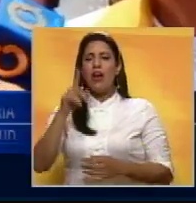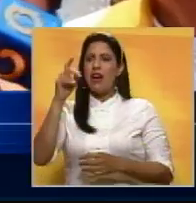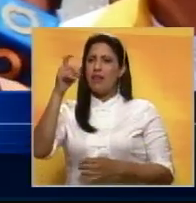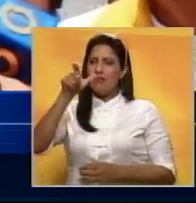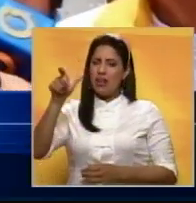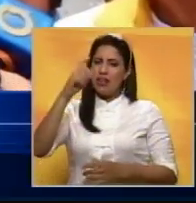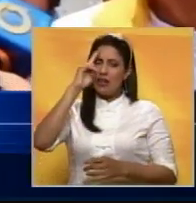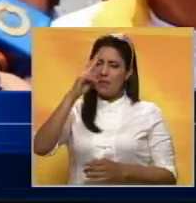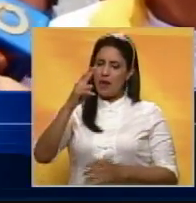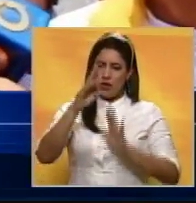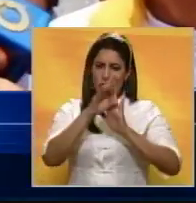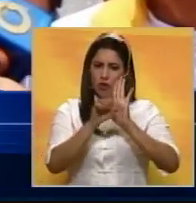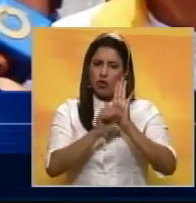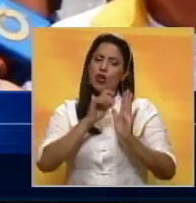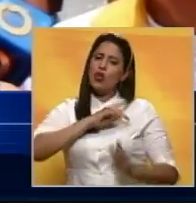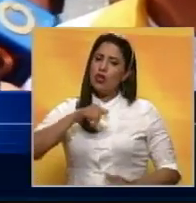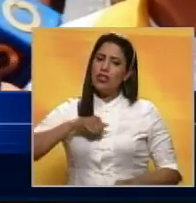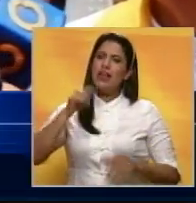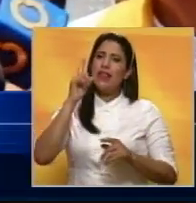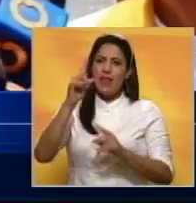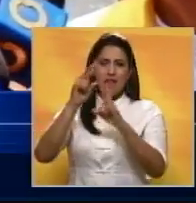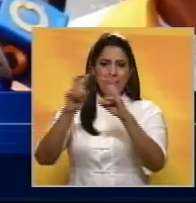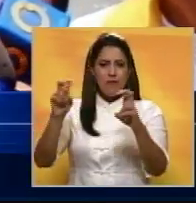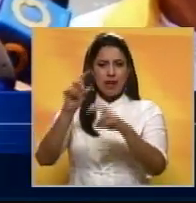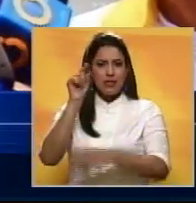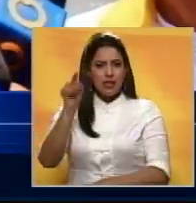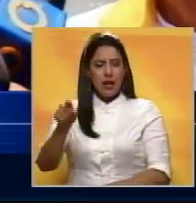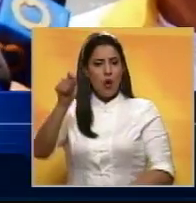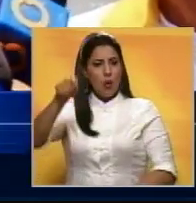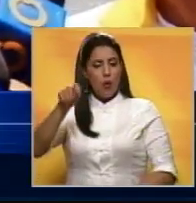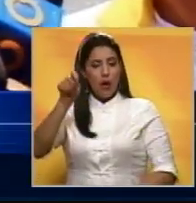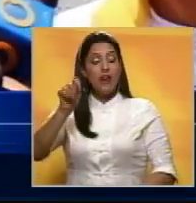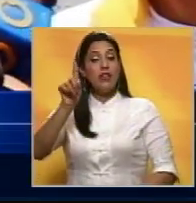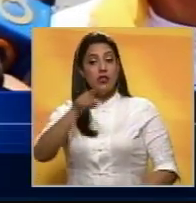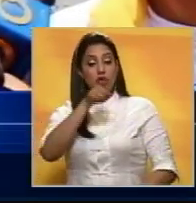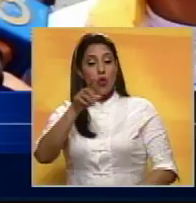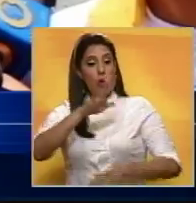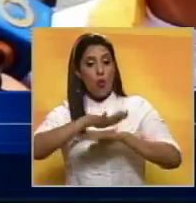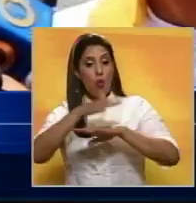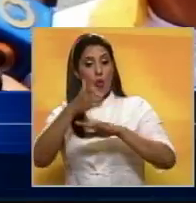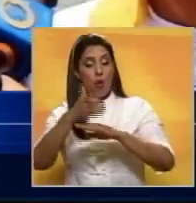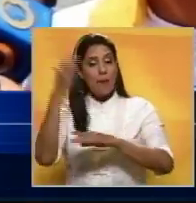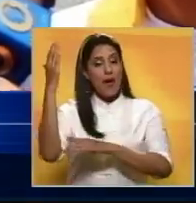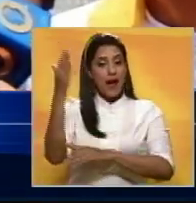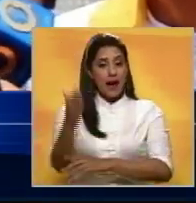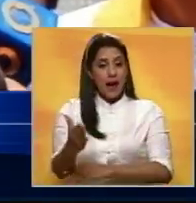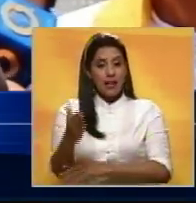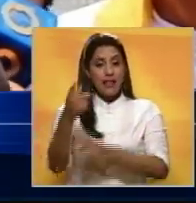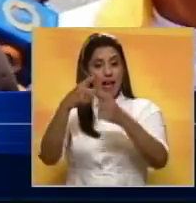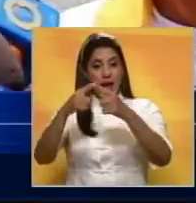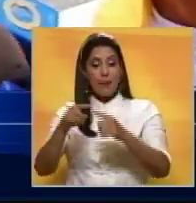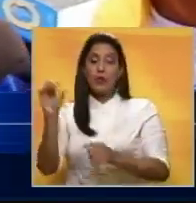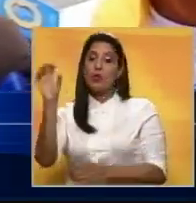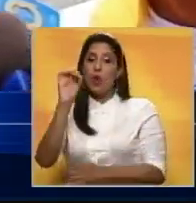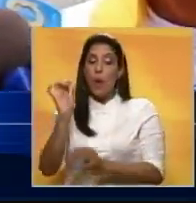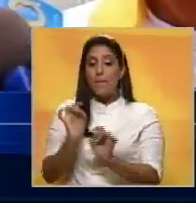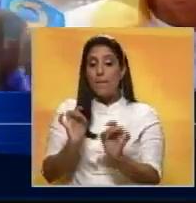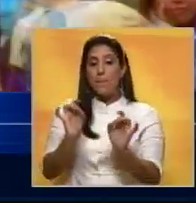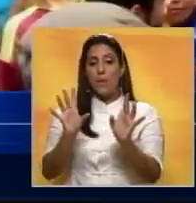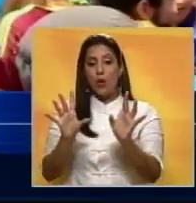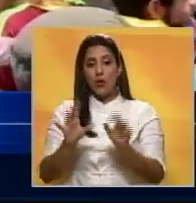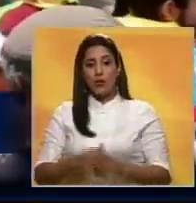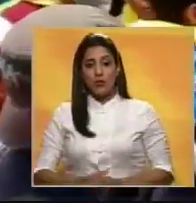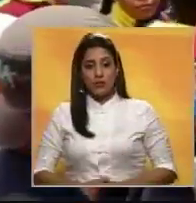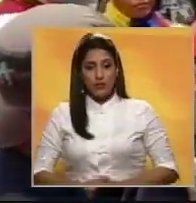incumplieron una orden constitucional y por lo tanto deben ser investigados a ver si son causales de sanciones administrativas o de destituciones